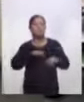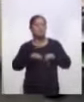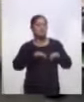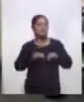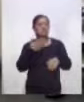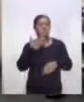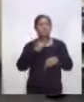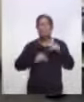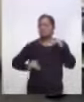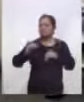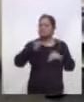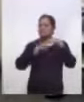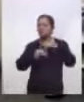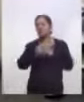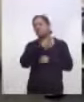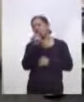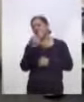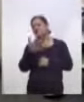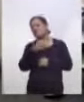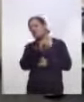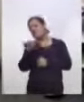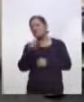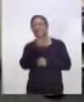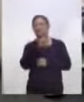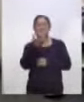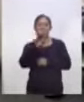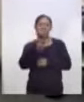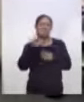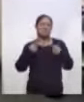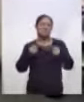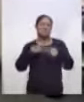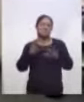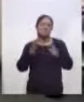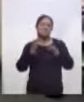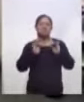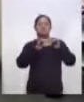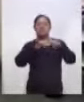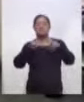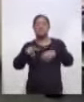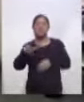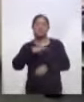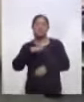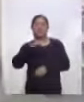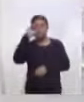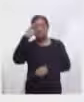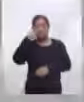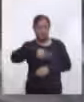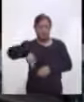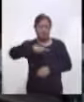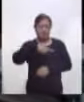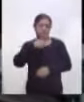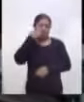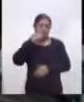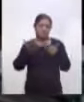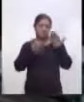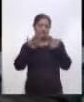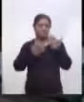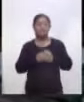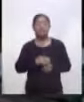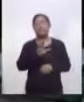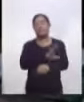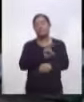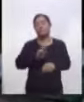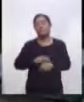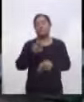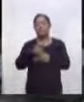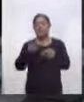poquito la meta, de 100, 110 alumnos por mes están inscribiendo por las facilidades que brinda este sistema. La Coordinación Estatal de